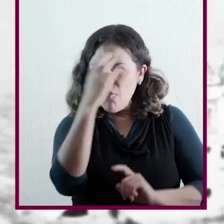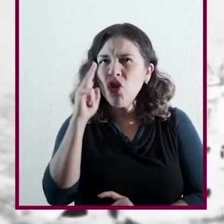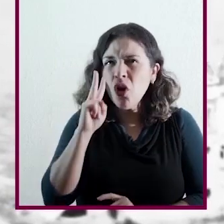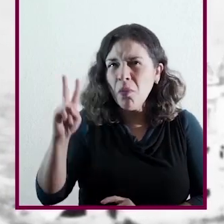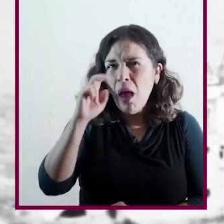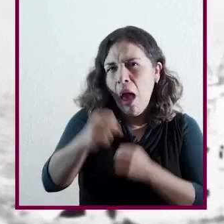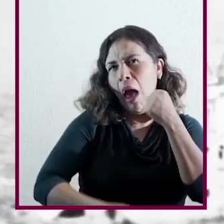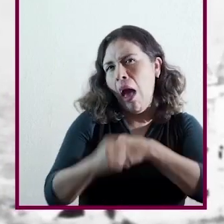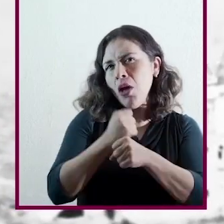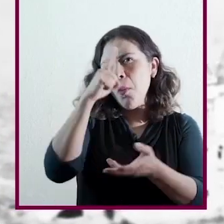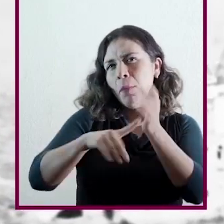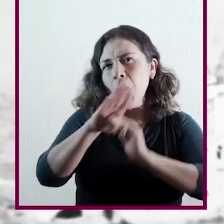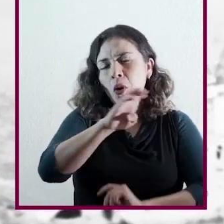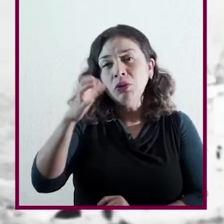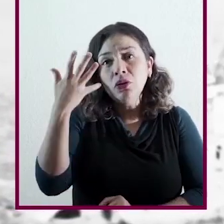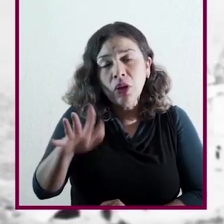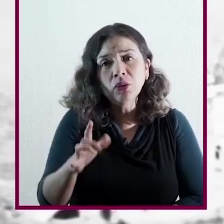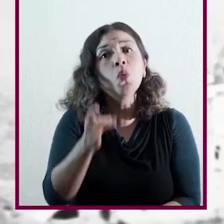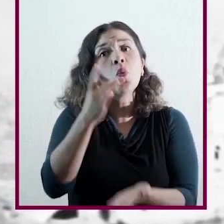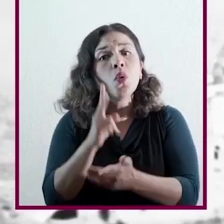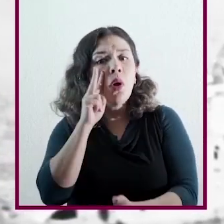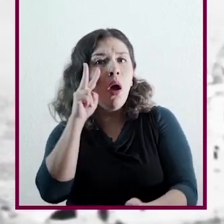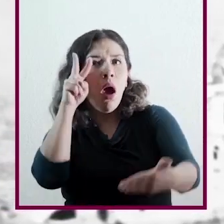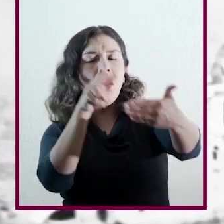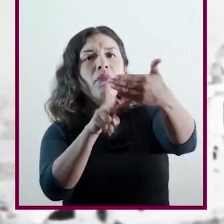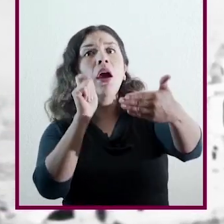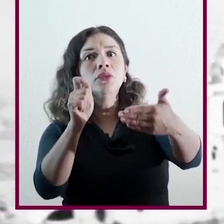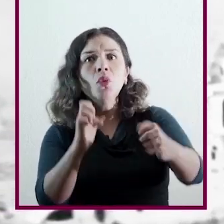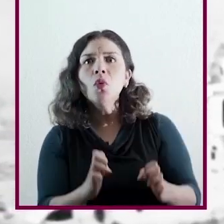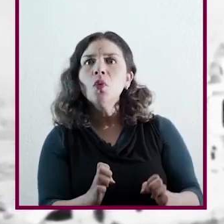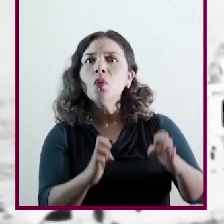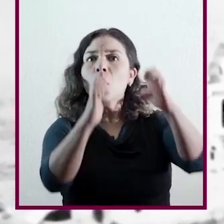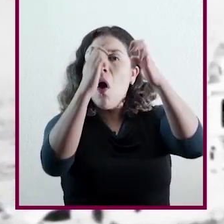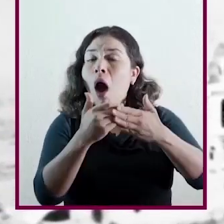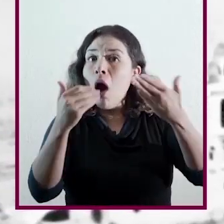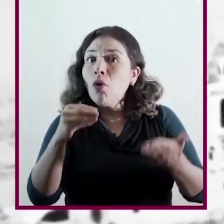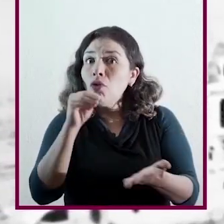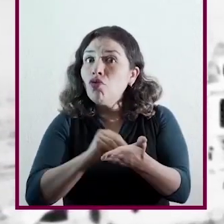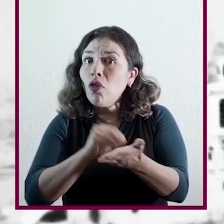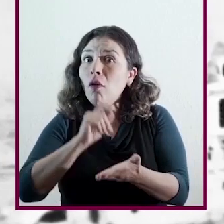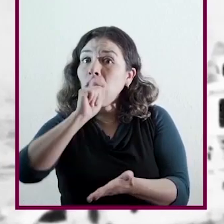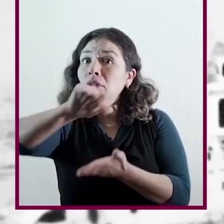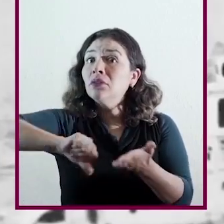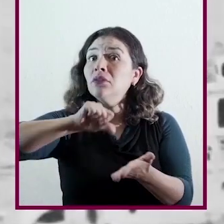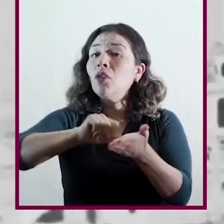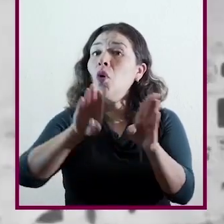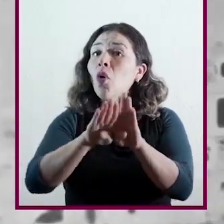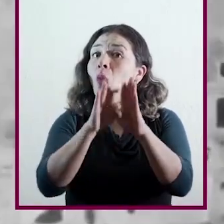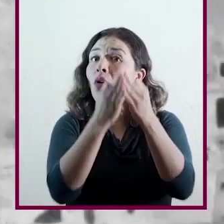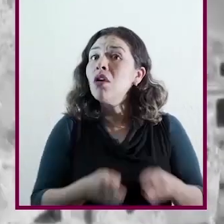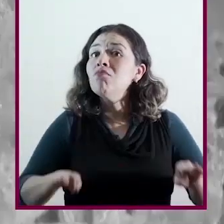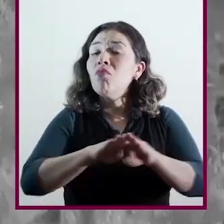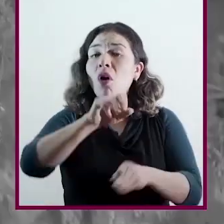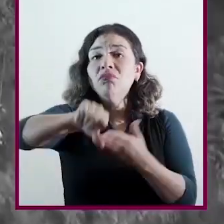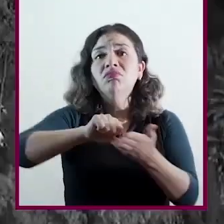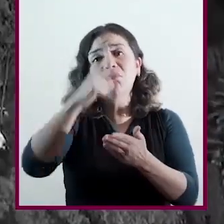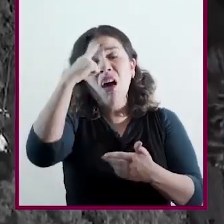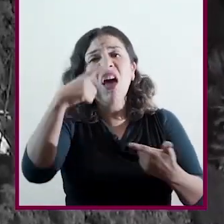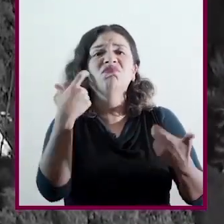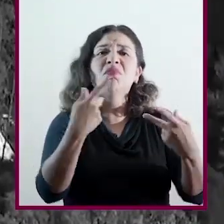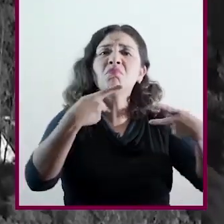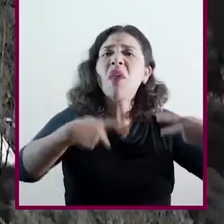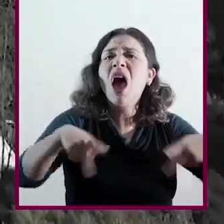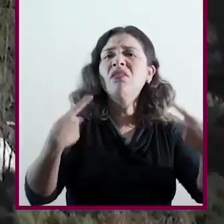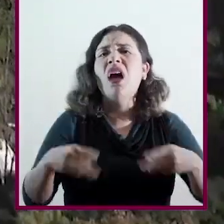cercana a 1910 sea lo único que resalta a la vista, y ahora se encuentre en el corazón de un importante